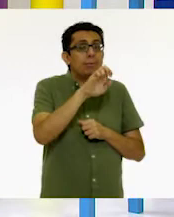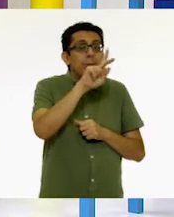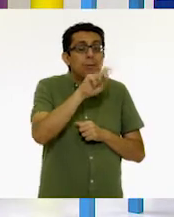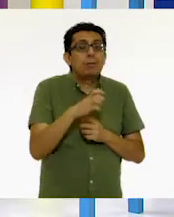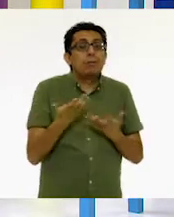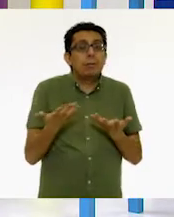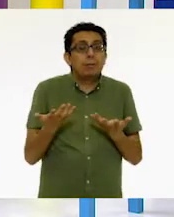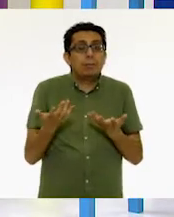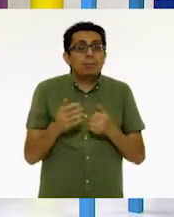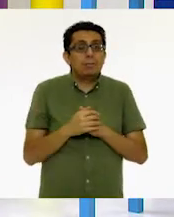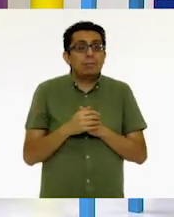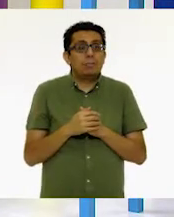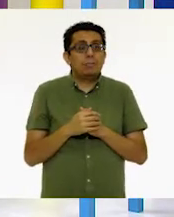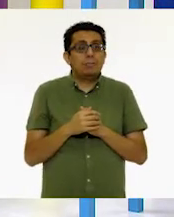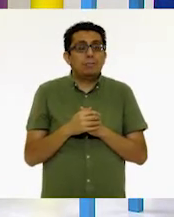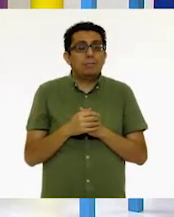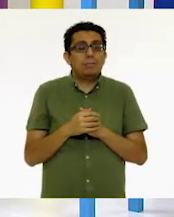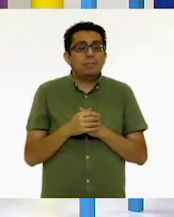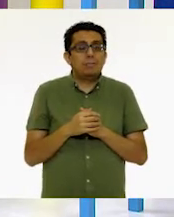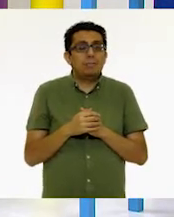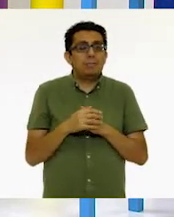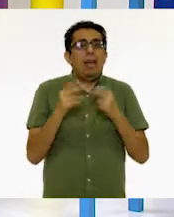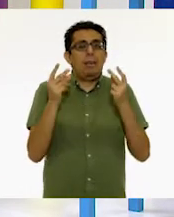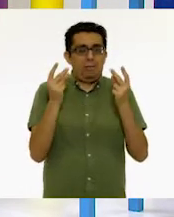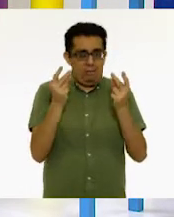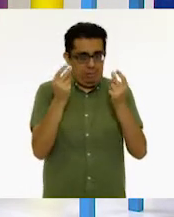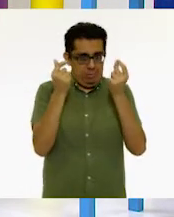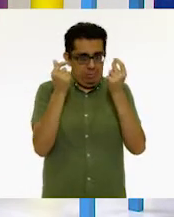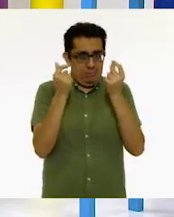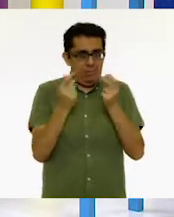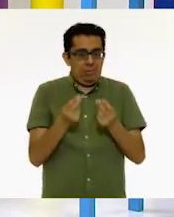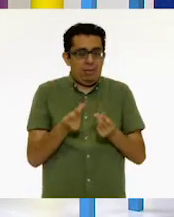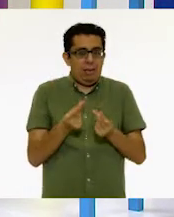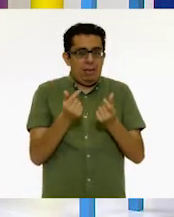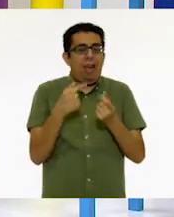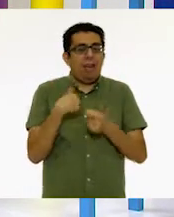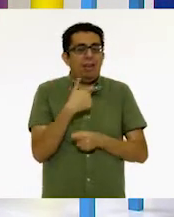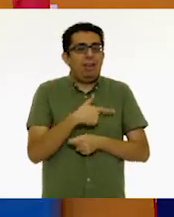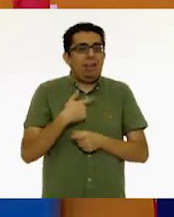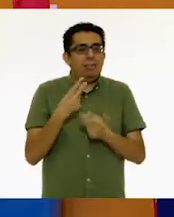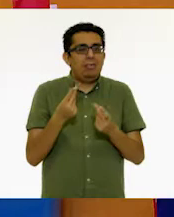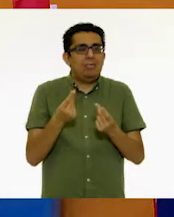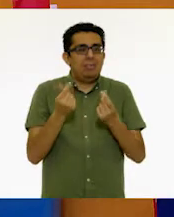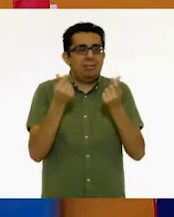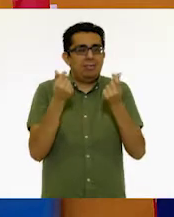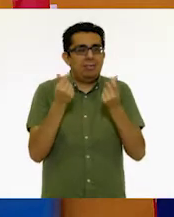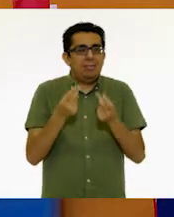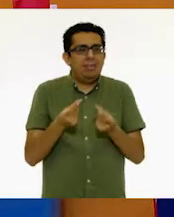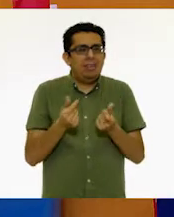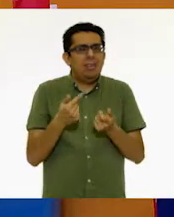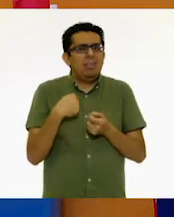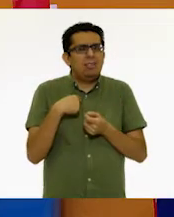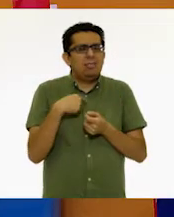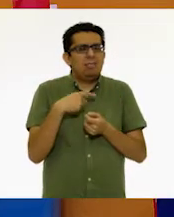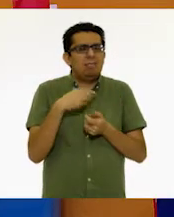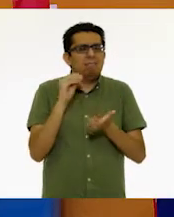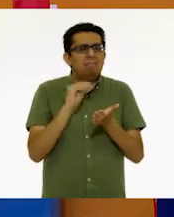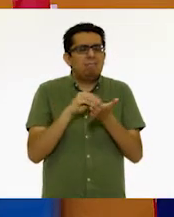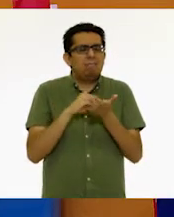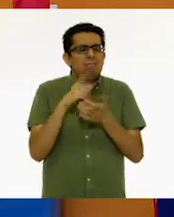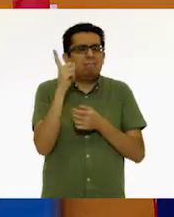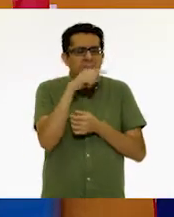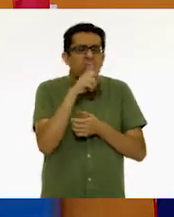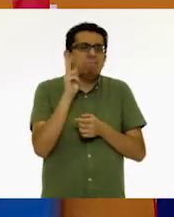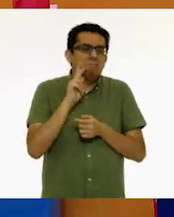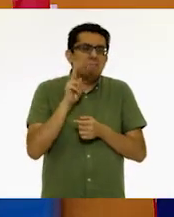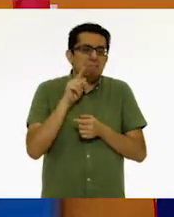Ay, ¿qué tal? Este, que ya lo aprendí y ahora me gusta hacerlo mucho. Ay, ya me di cuenta y a mí me cuesta todavía mucho trabajo, pero yo le sigo intentando.